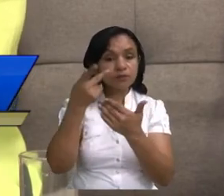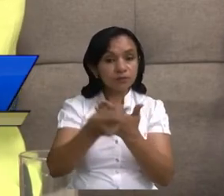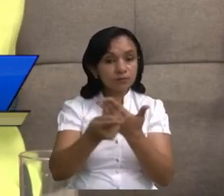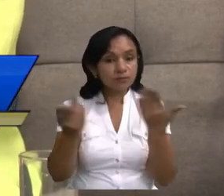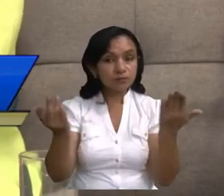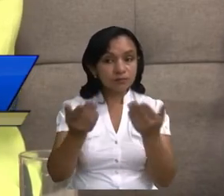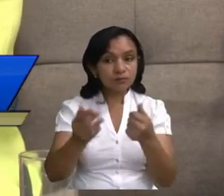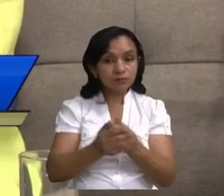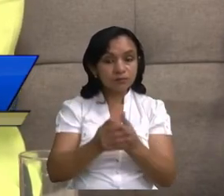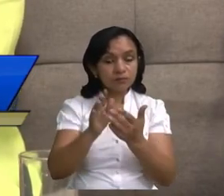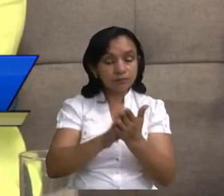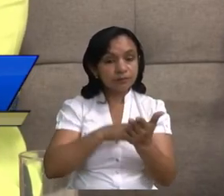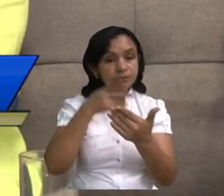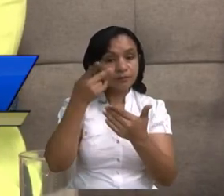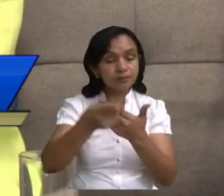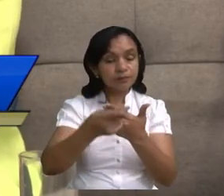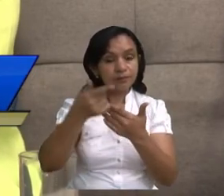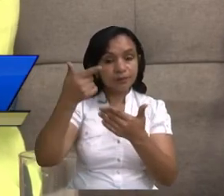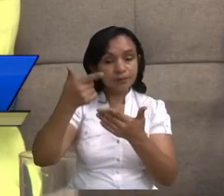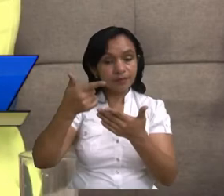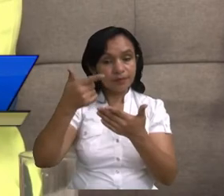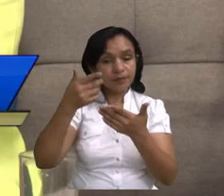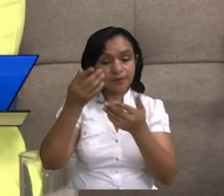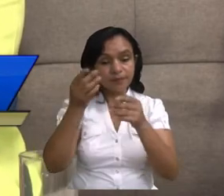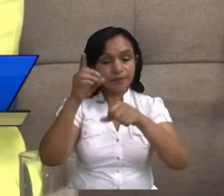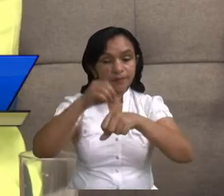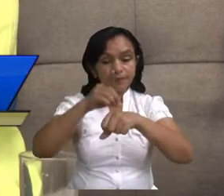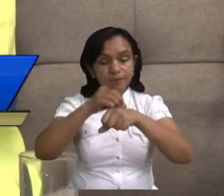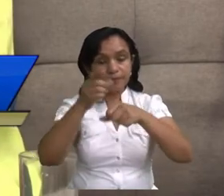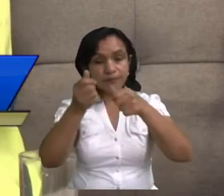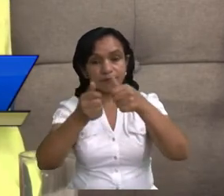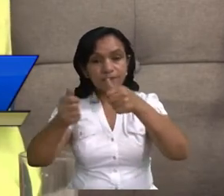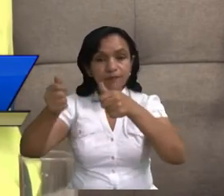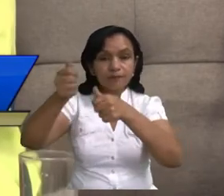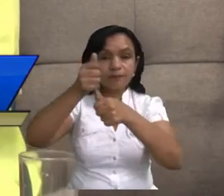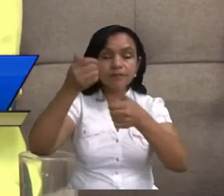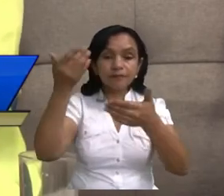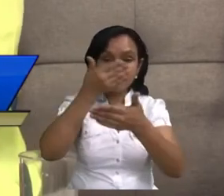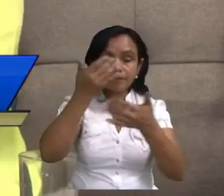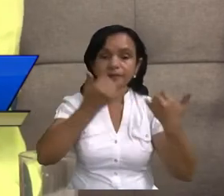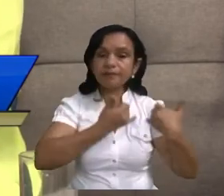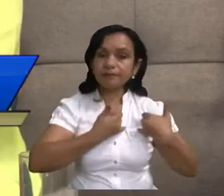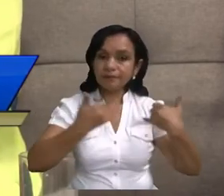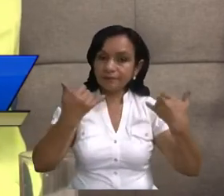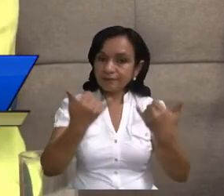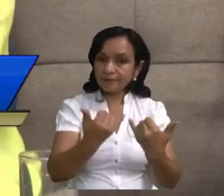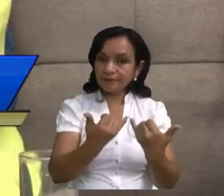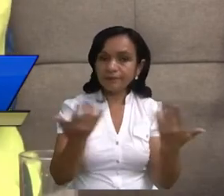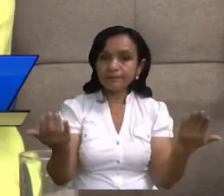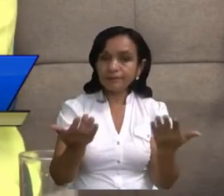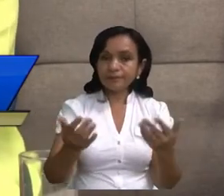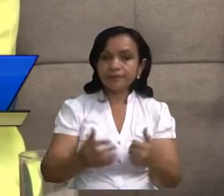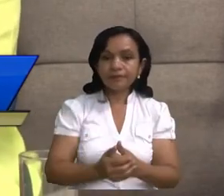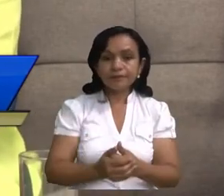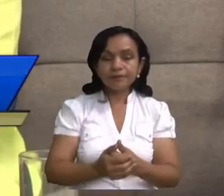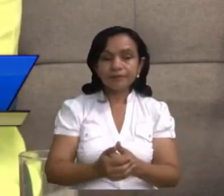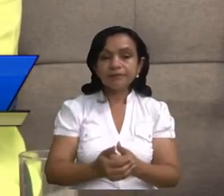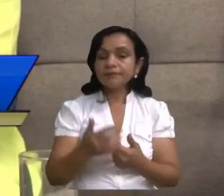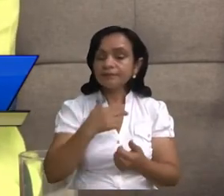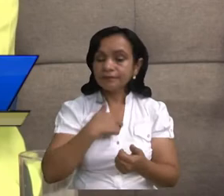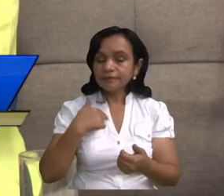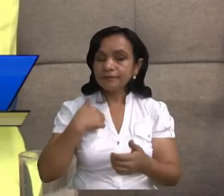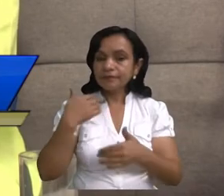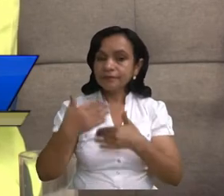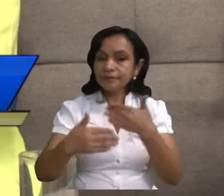acreditar programas de grado o de posgrado y también acreditar la institución. Entonces, también estamos en ese